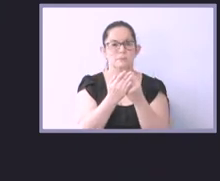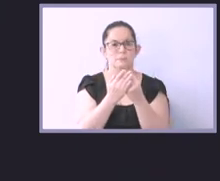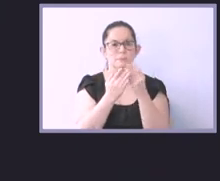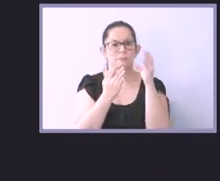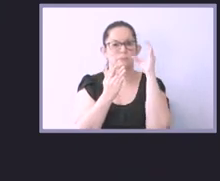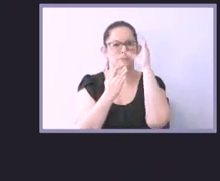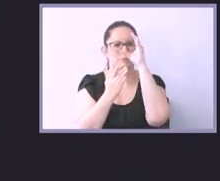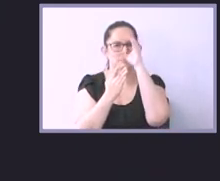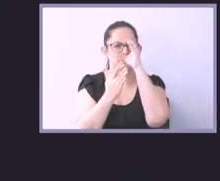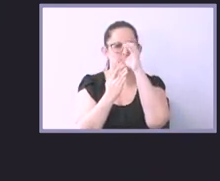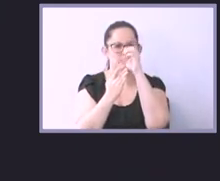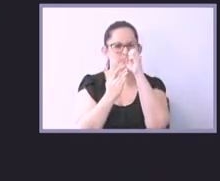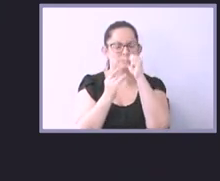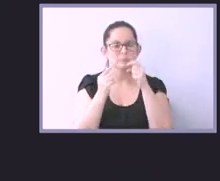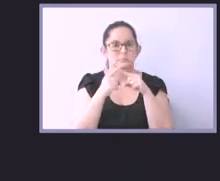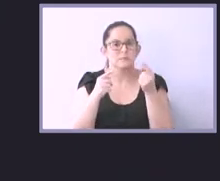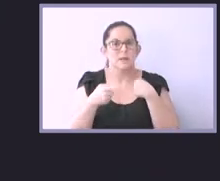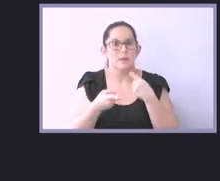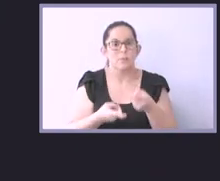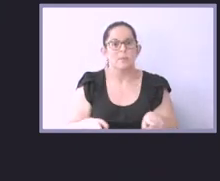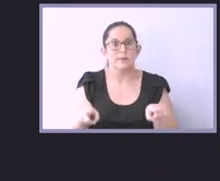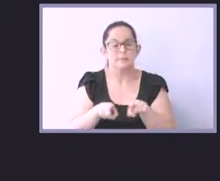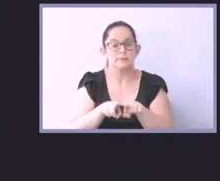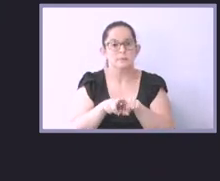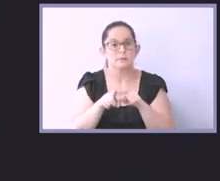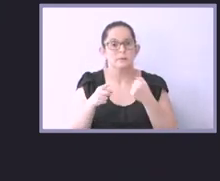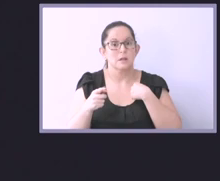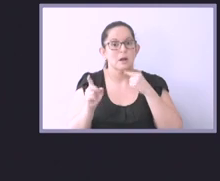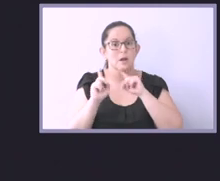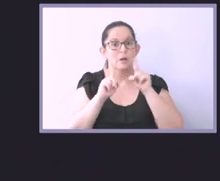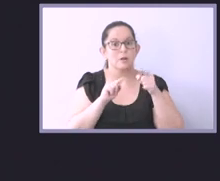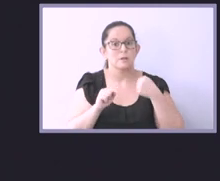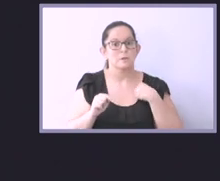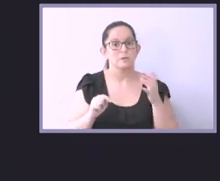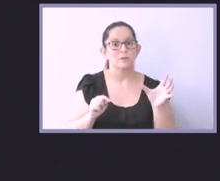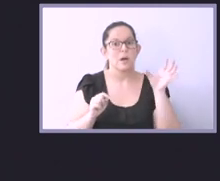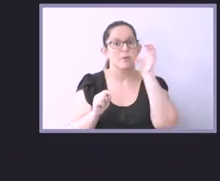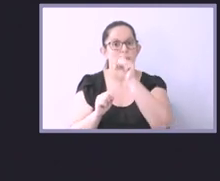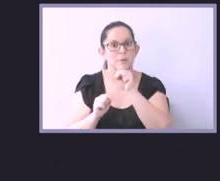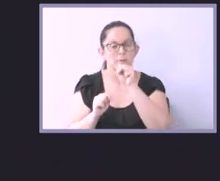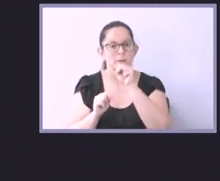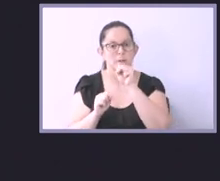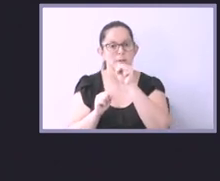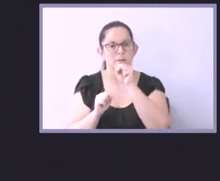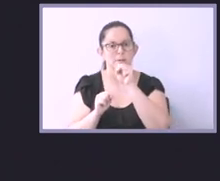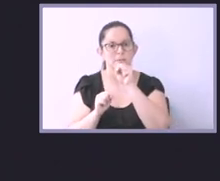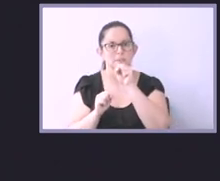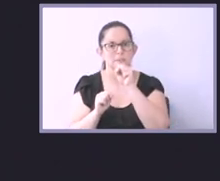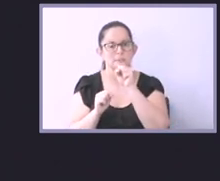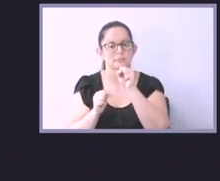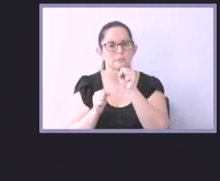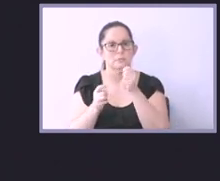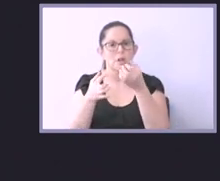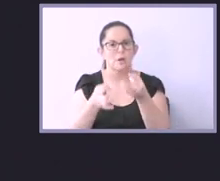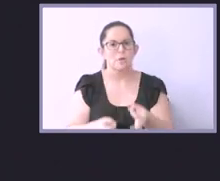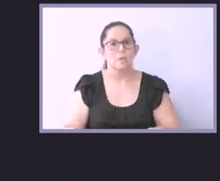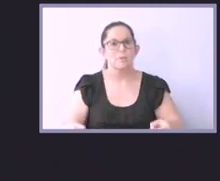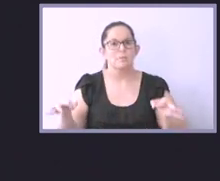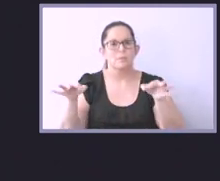¿Y sabes qué va a pasar? Ahí nos vamos a dar cuenta lo